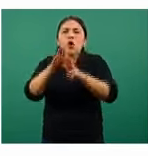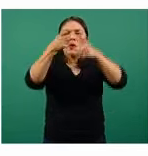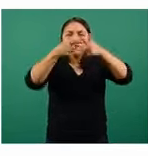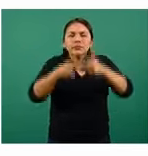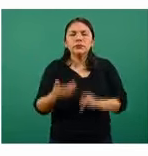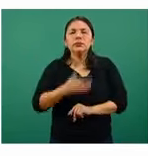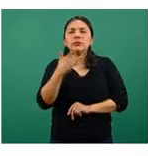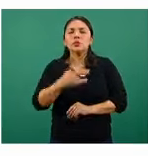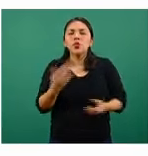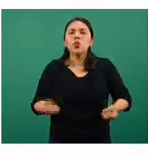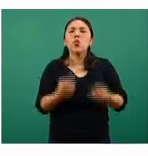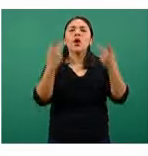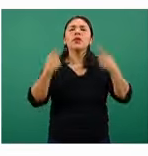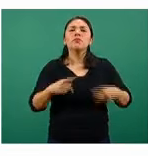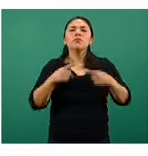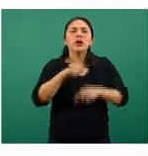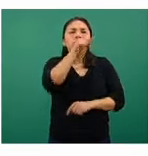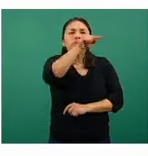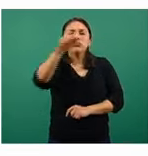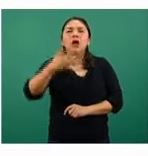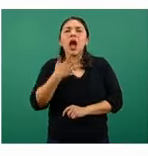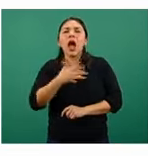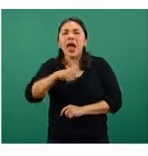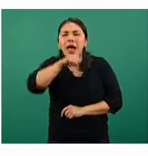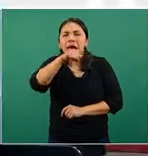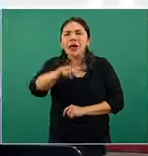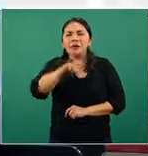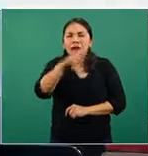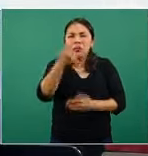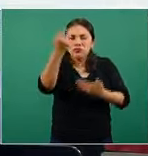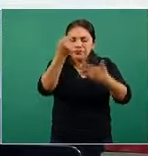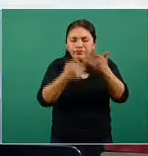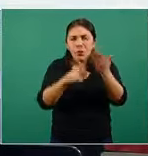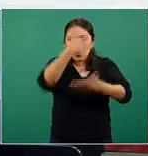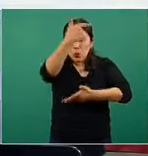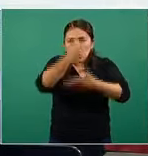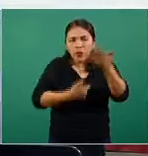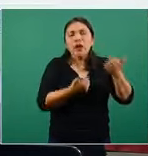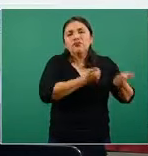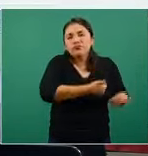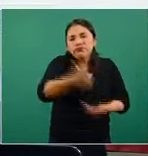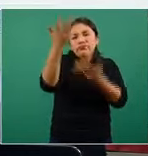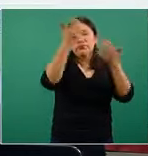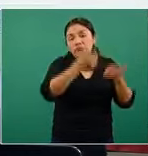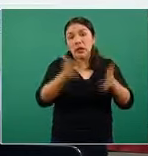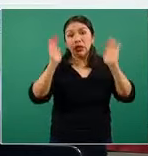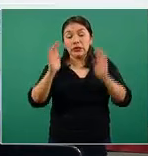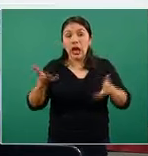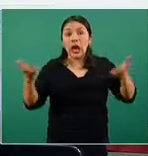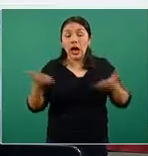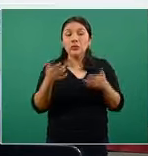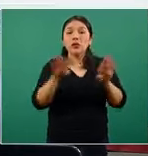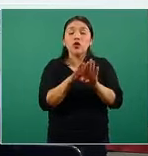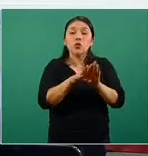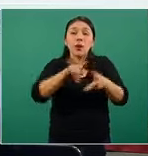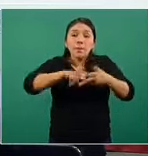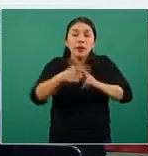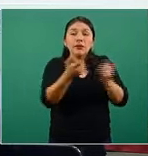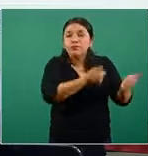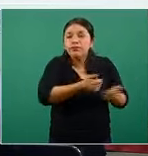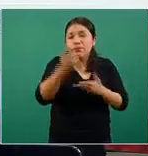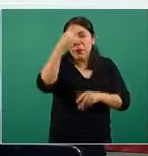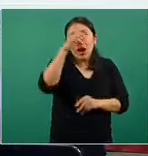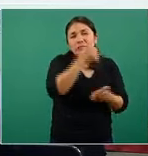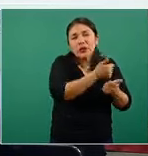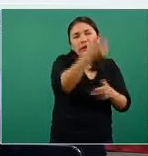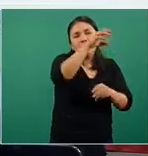en base al número poblacional de adultos mayores que hay en cada una de las entidades. Se hizo la distribución, la repartición